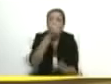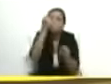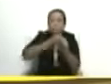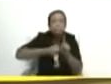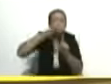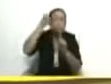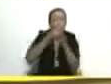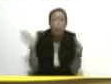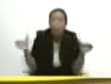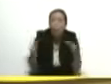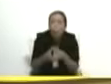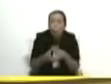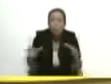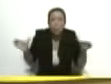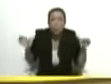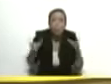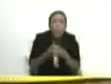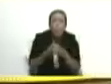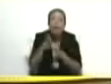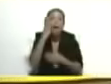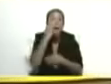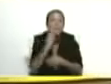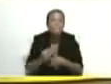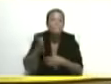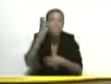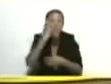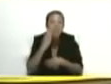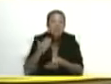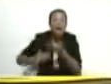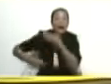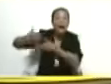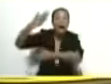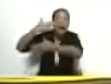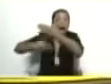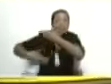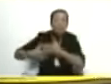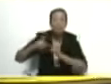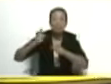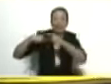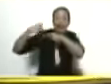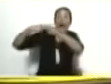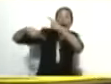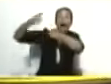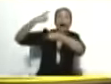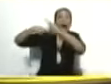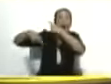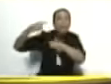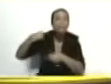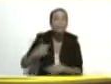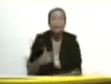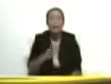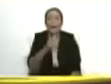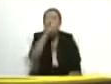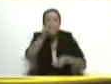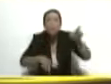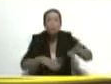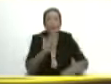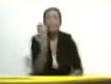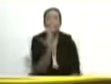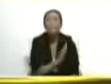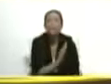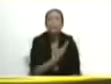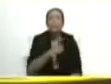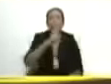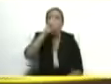¿Cuántas acumulaciones de experiencia? ¿Cuántas generaciones mártires hubo en Venezuela en el siglo